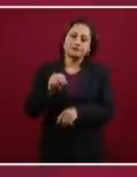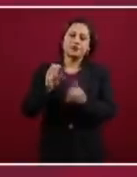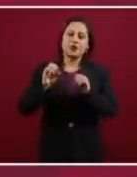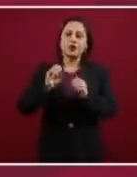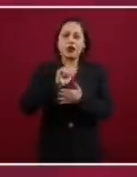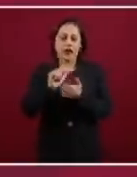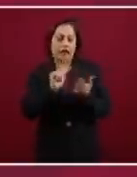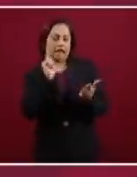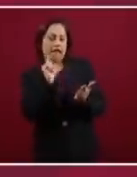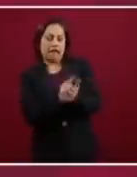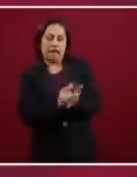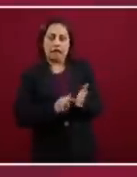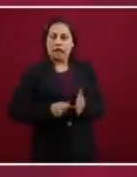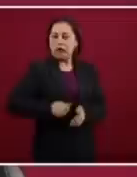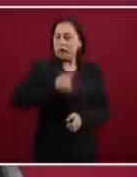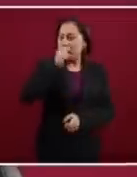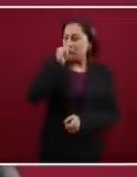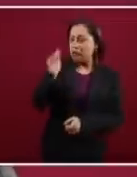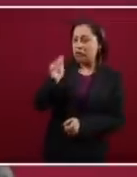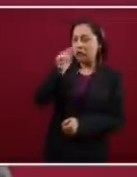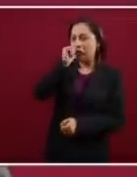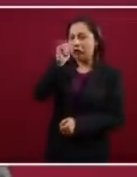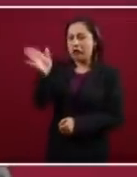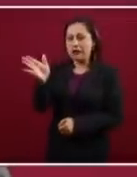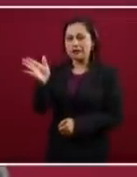ley todos esos balandronadas